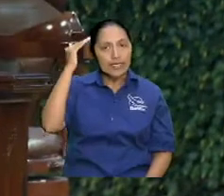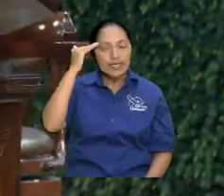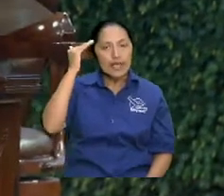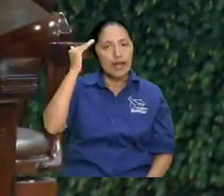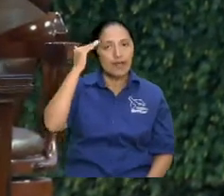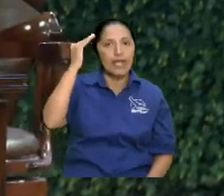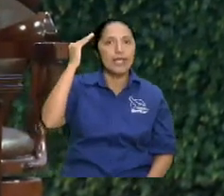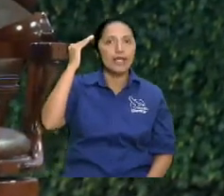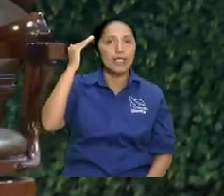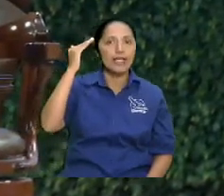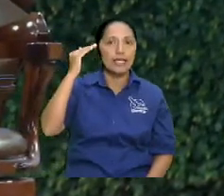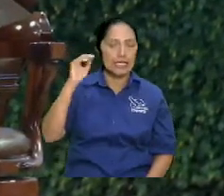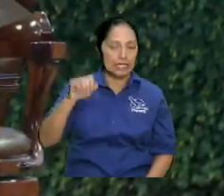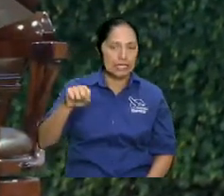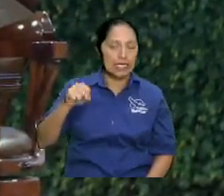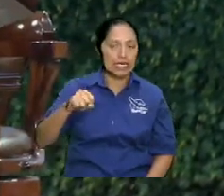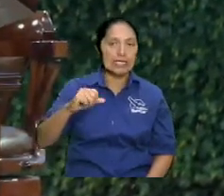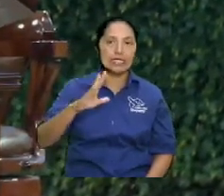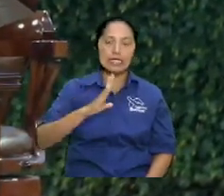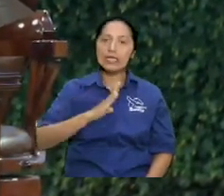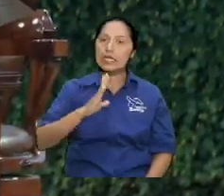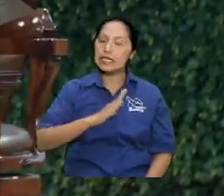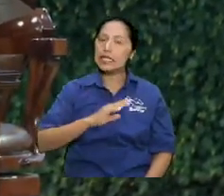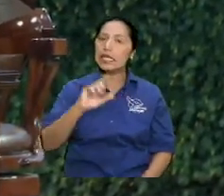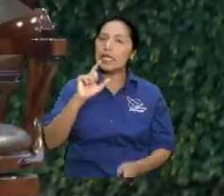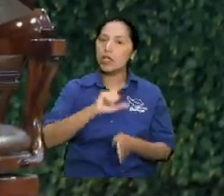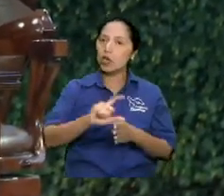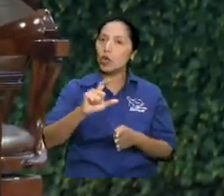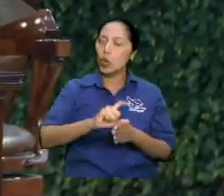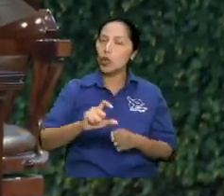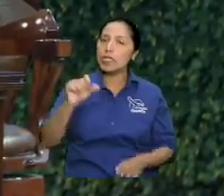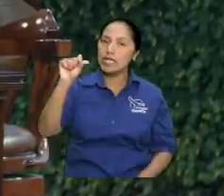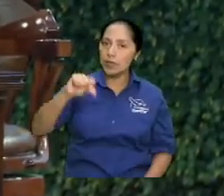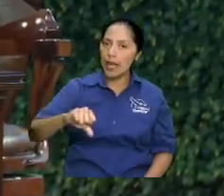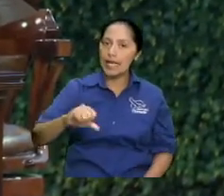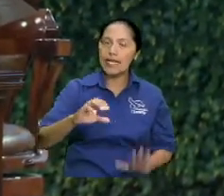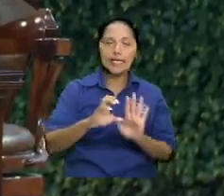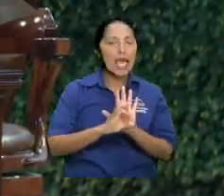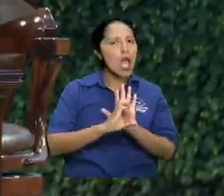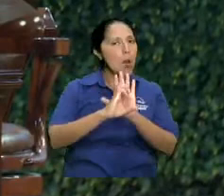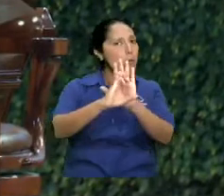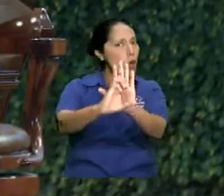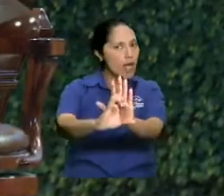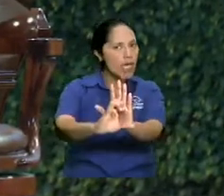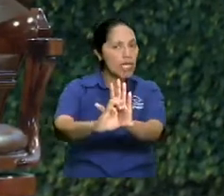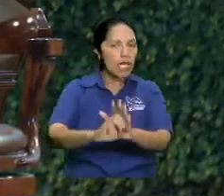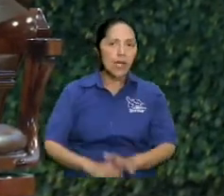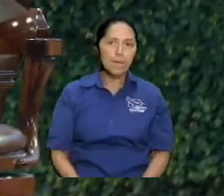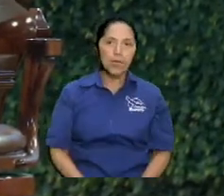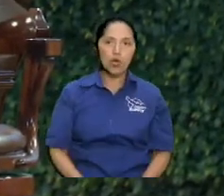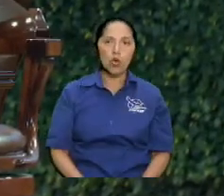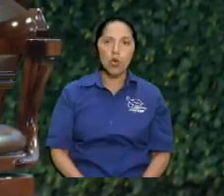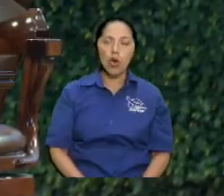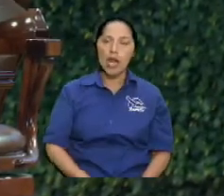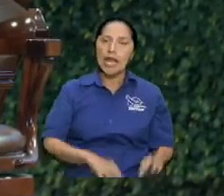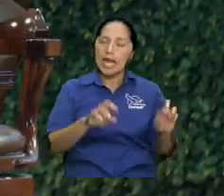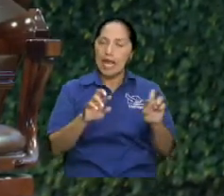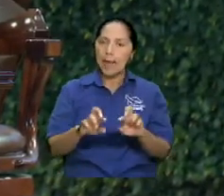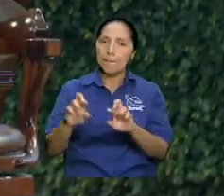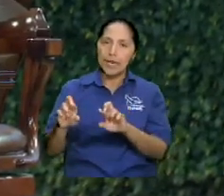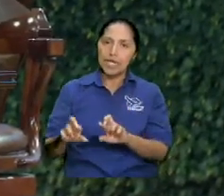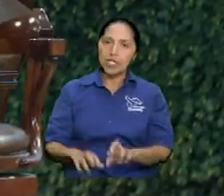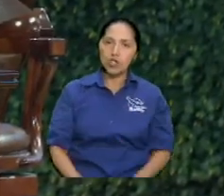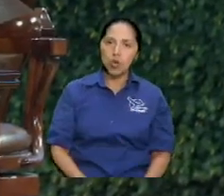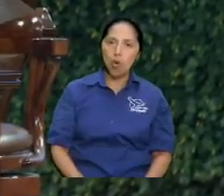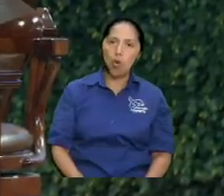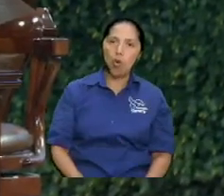cientos de veces, tal vez no cientos de veces, pero muchas veces lo hemos dicho. El borracho, ese no necesita que usted le dé